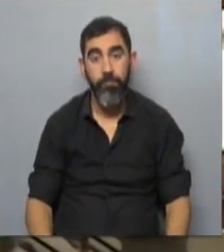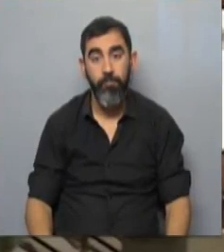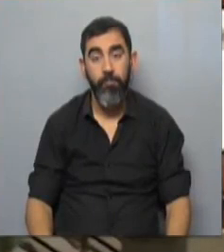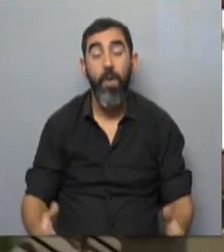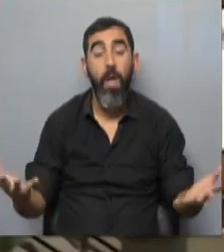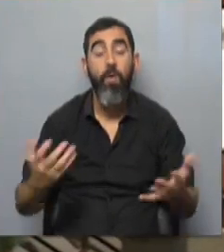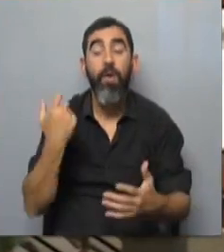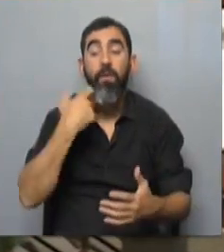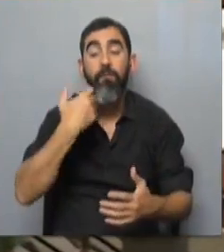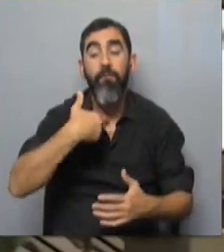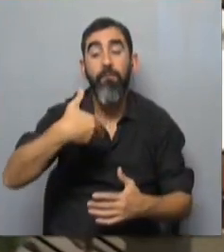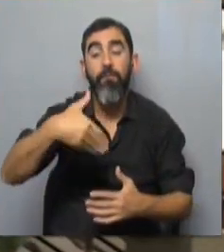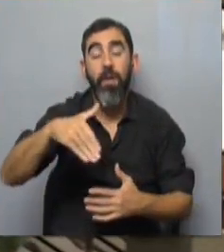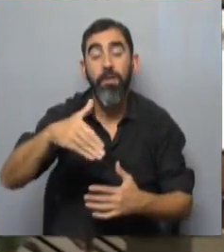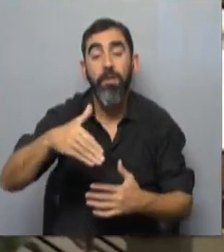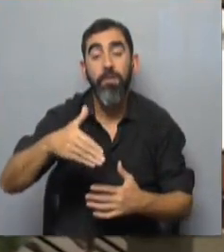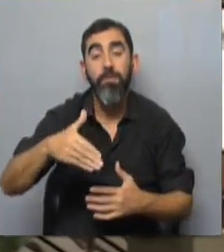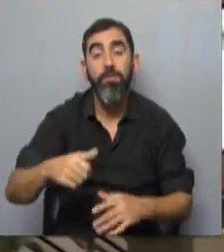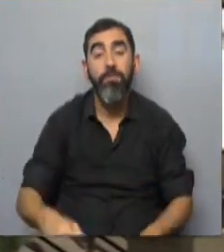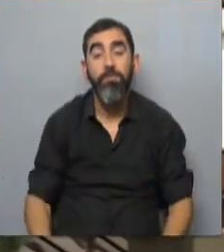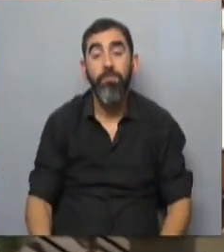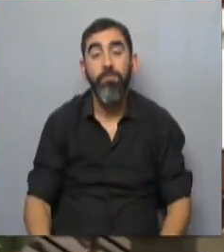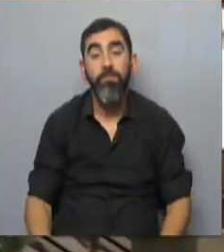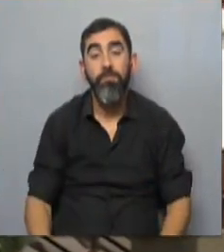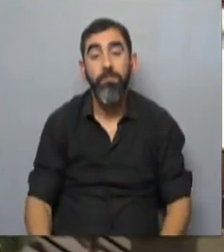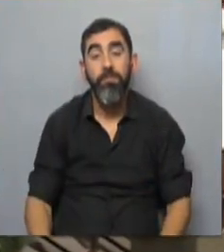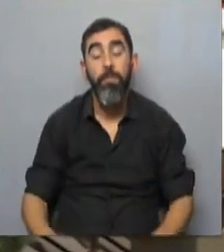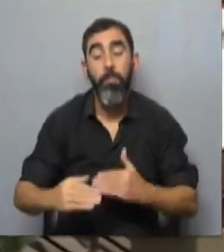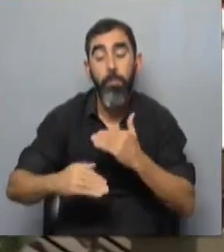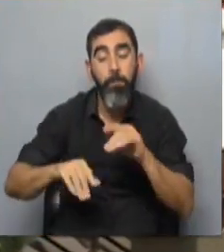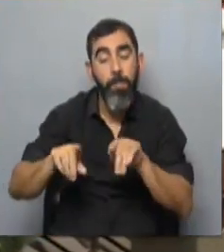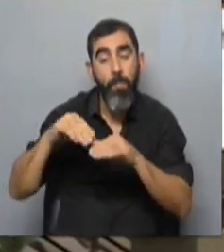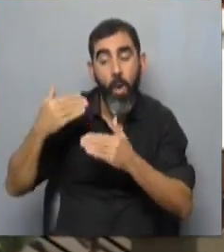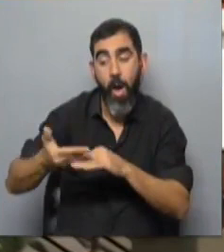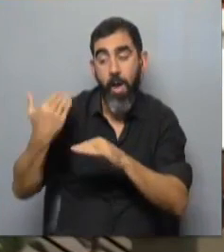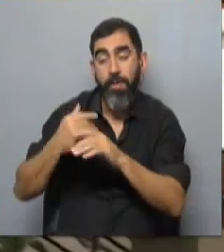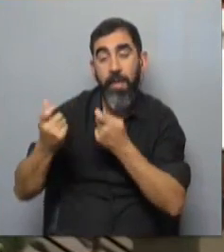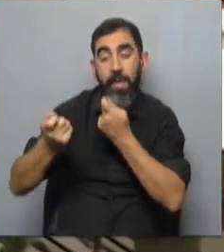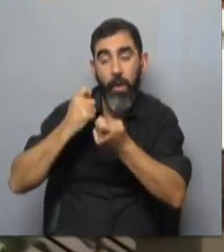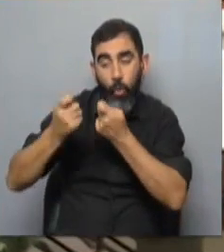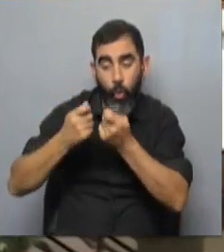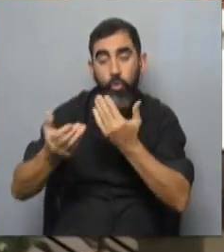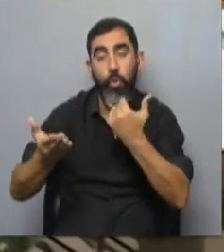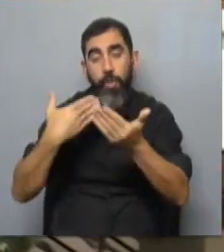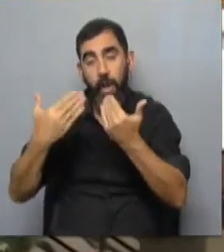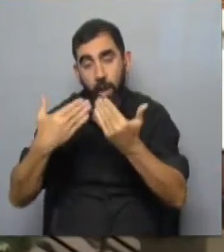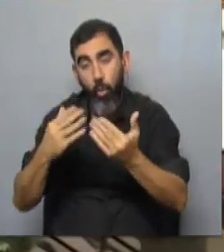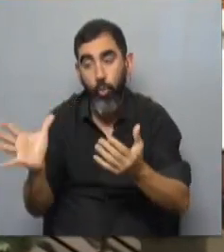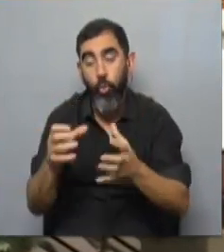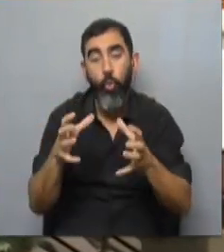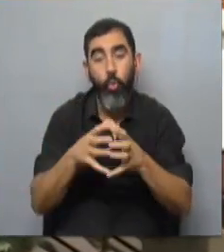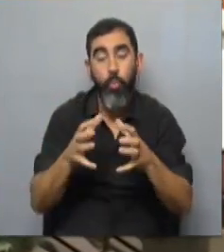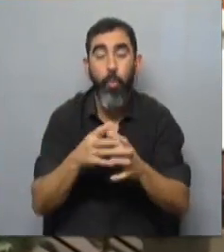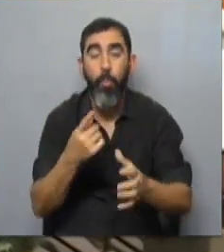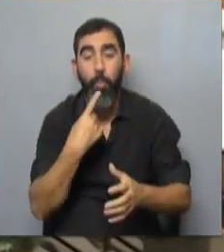resta por hacer, digamos, es empezar... al igual que en el proceso anterior, las negociaciones, las conversaciones con todos los partidos